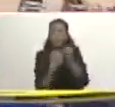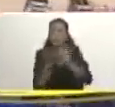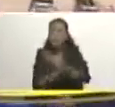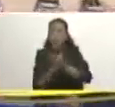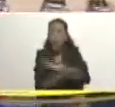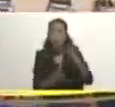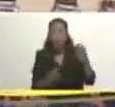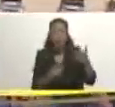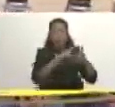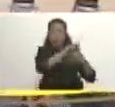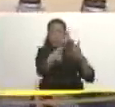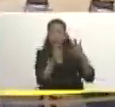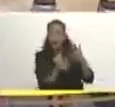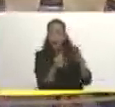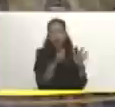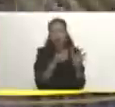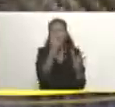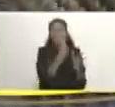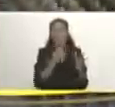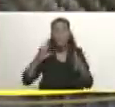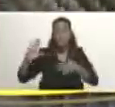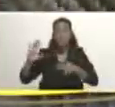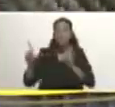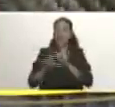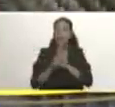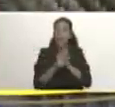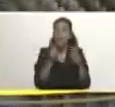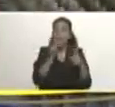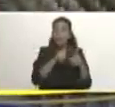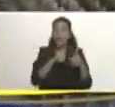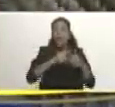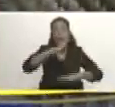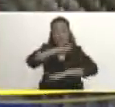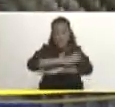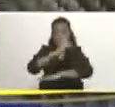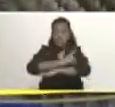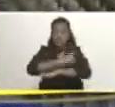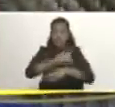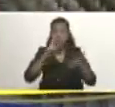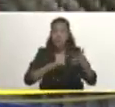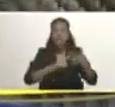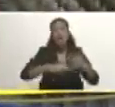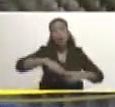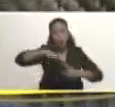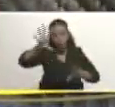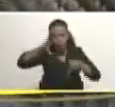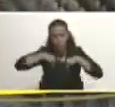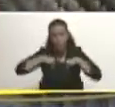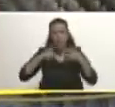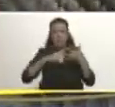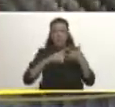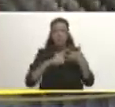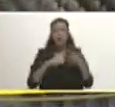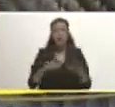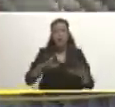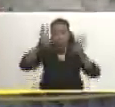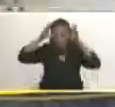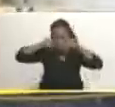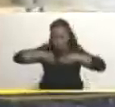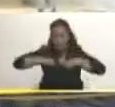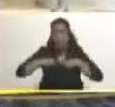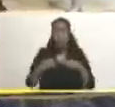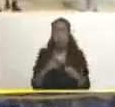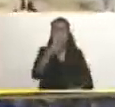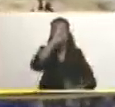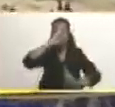siguientes pilares: el cumplimiento de la ley, la disciplina, la obediencia, la subordinación y